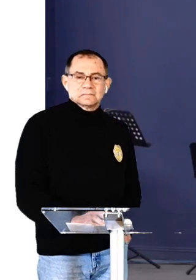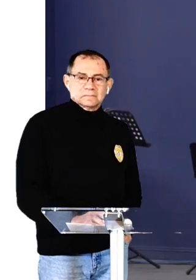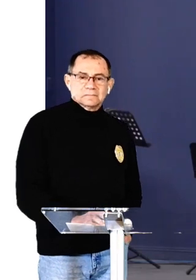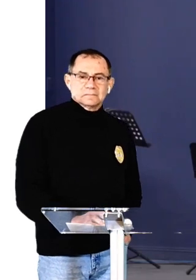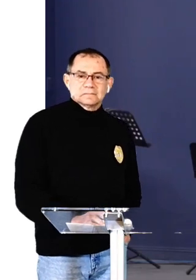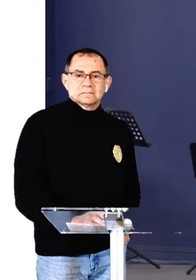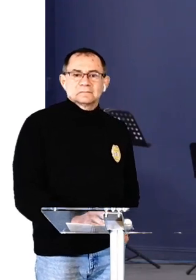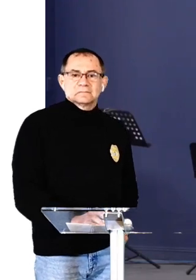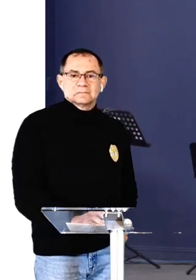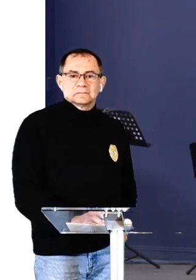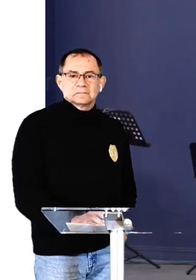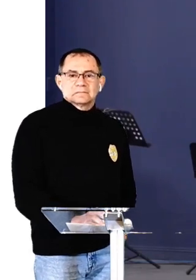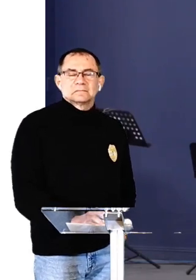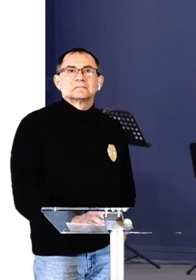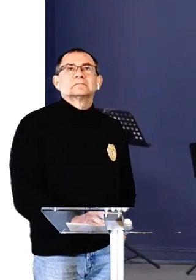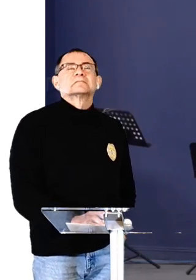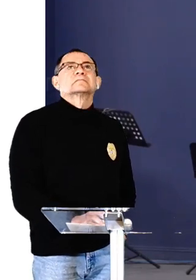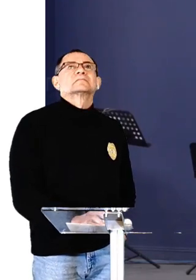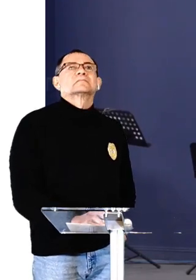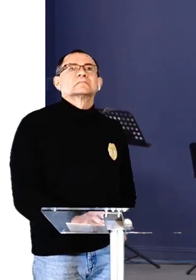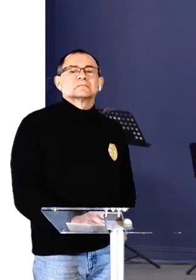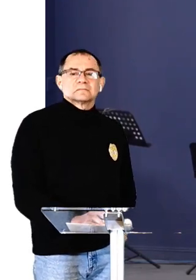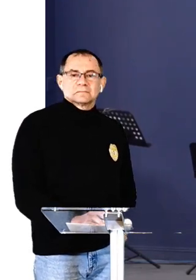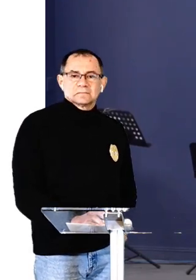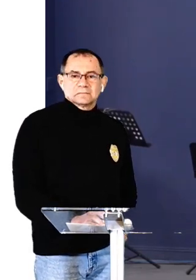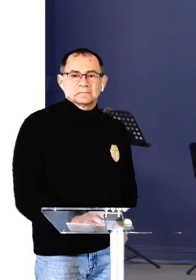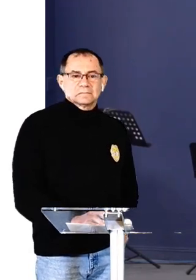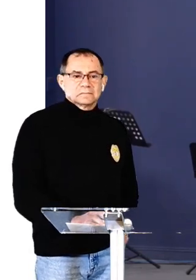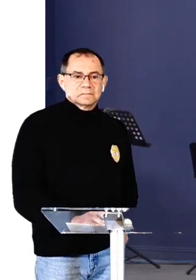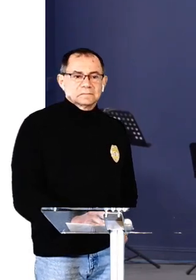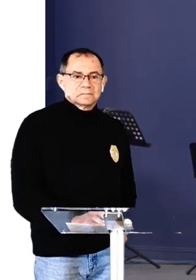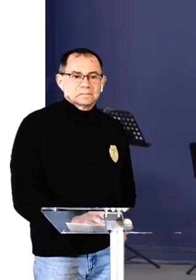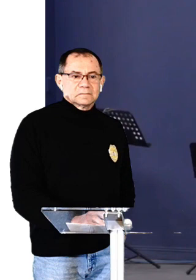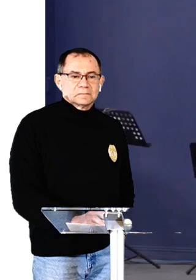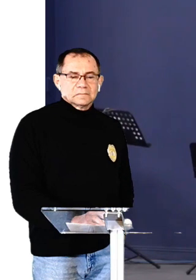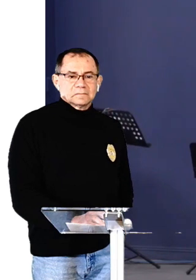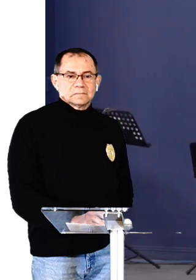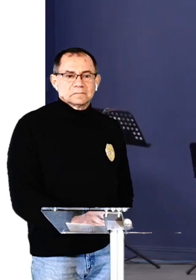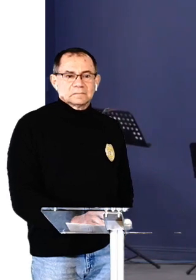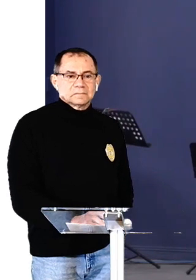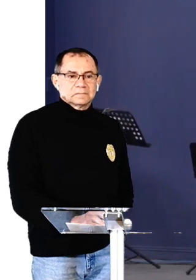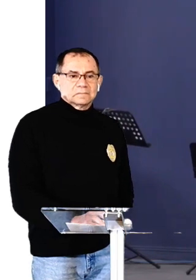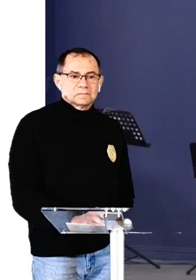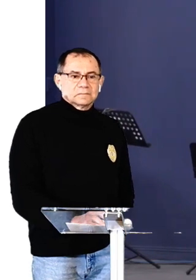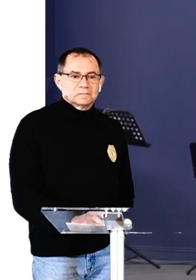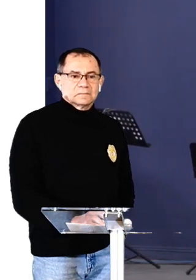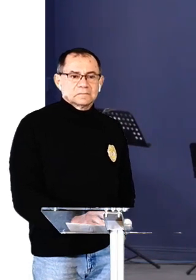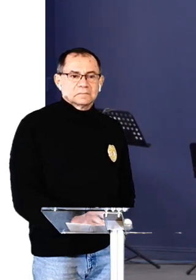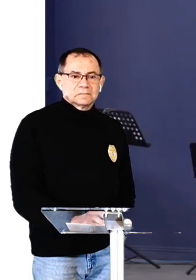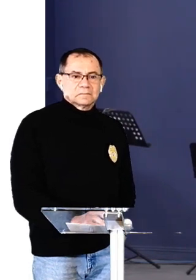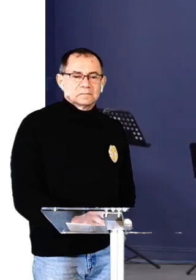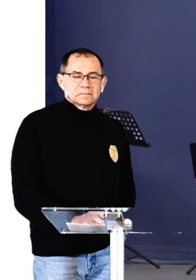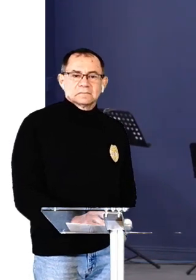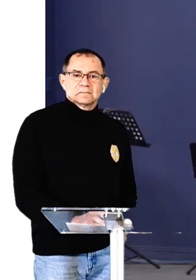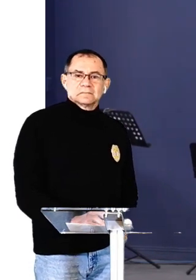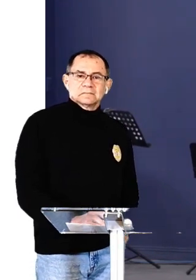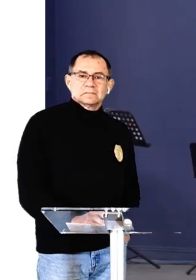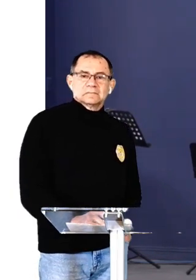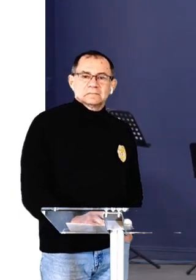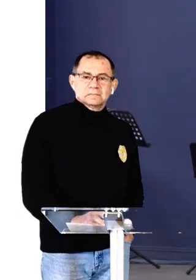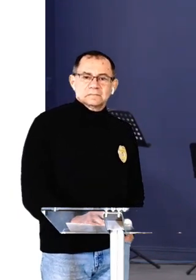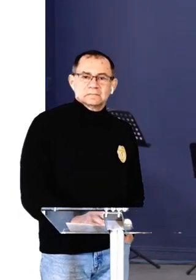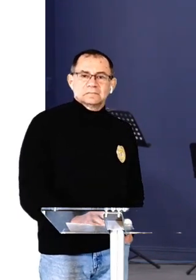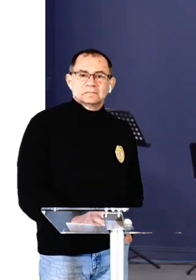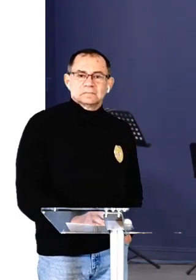tenga vida. Si hemos hecho esto, vengamos al Señor. Y hay un equipo también que estamos a favor de nuestro Señor Jesucristo, que